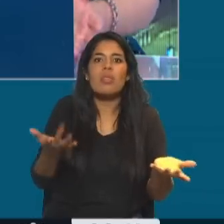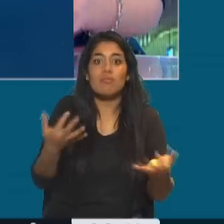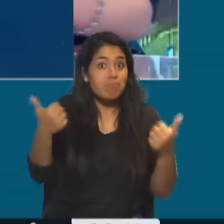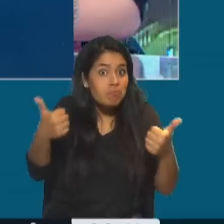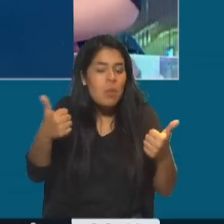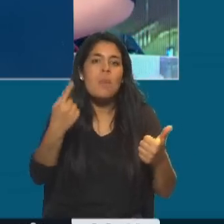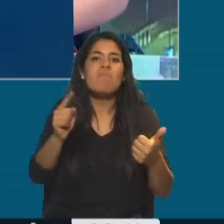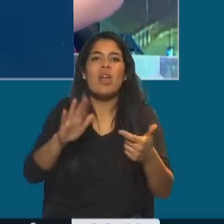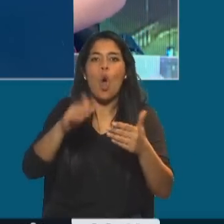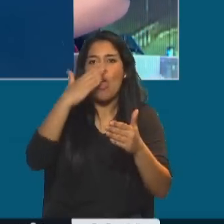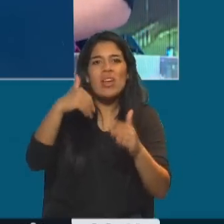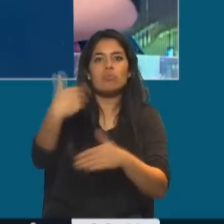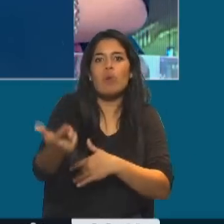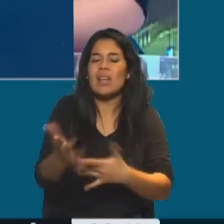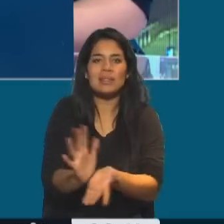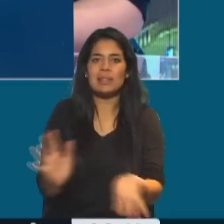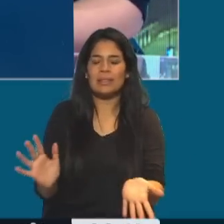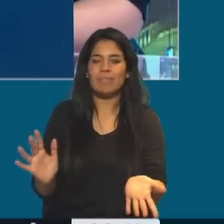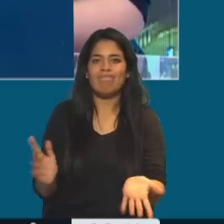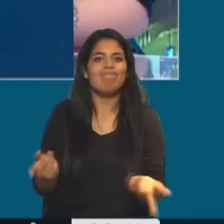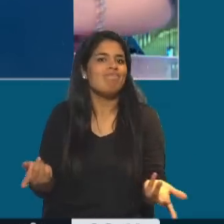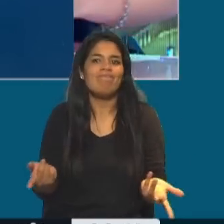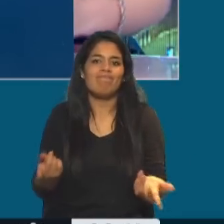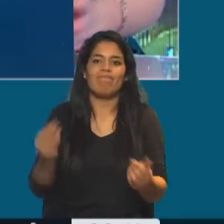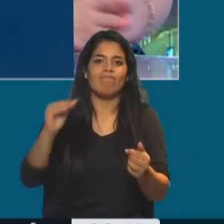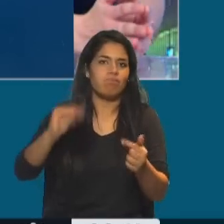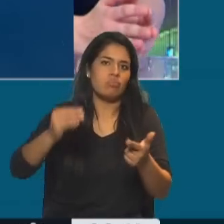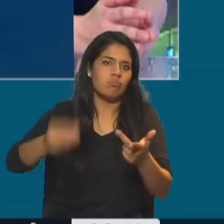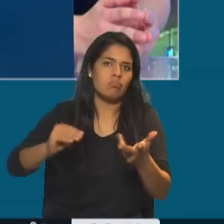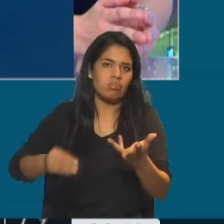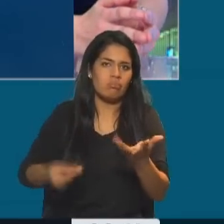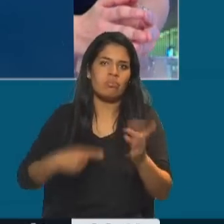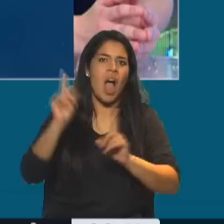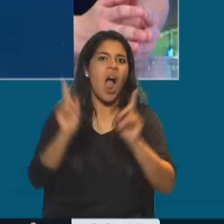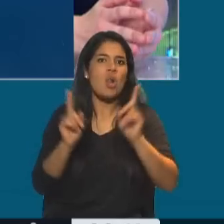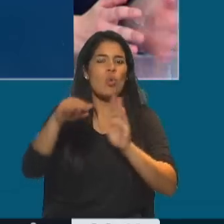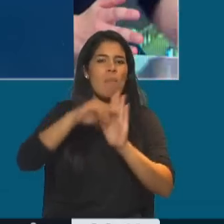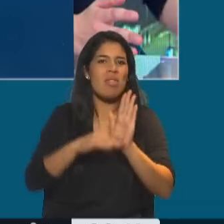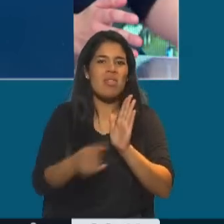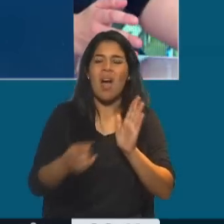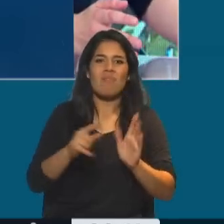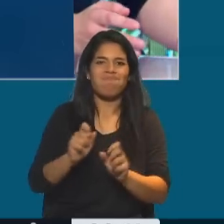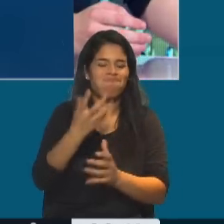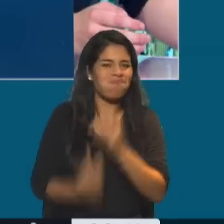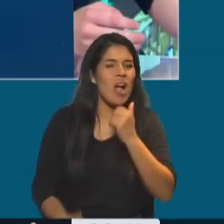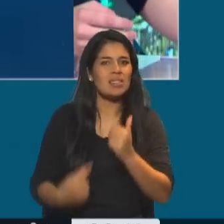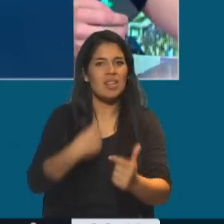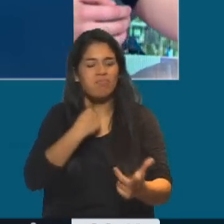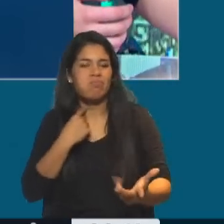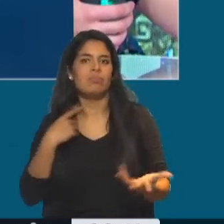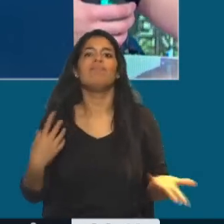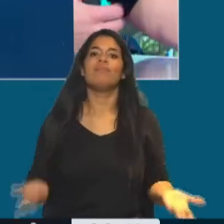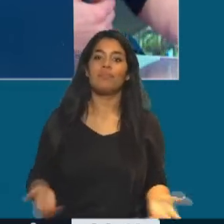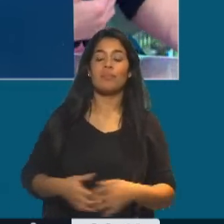Fue eficiente, lo terminaron reemplazando. Entonces, si bien será interesante el espaldarazo político que tenga en el